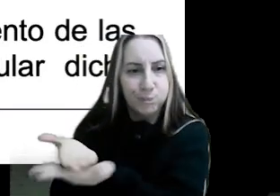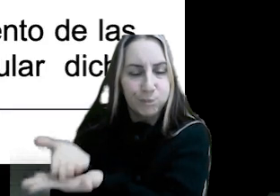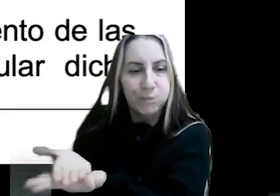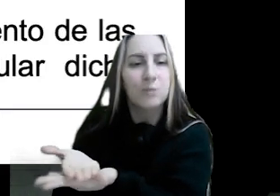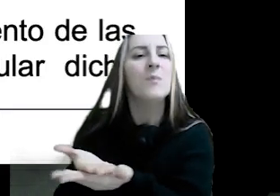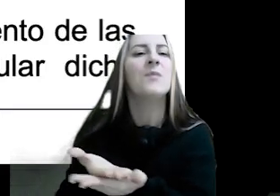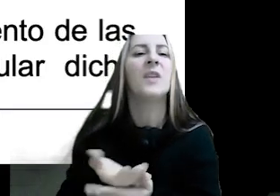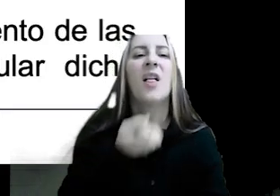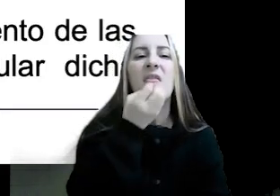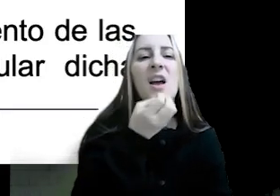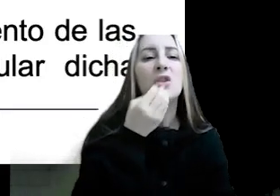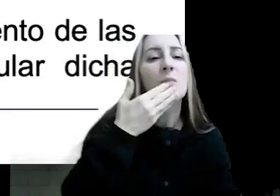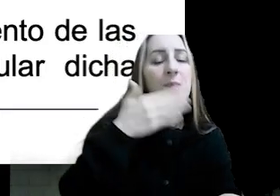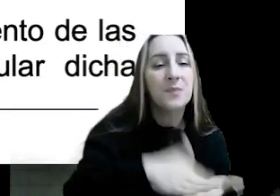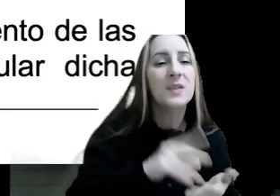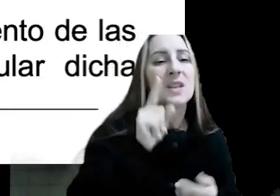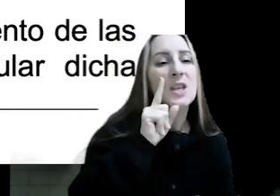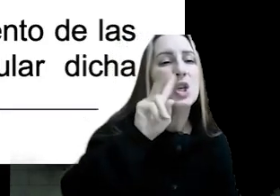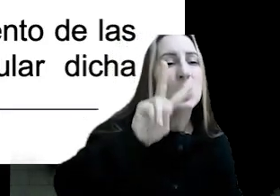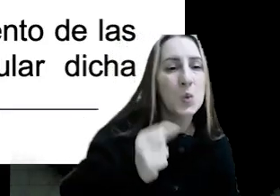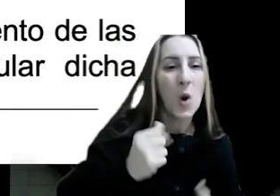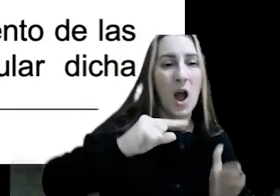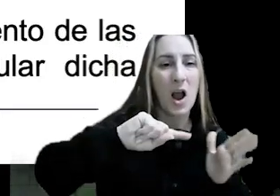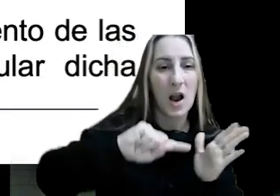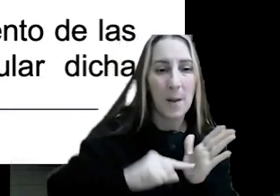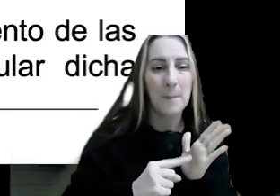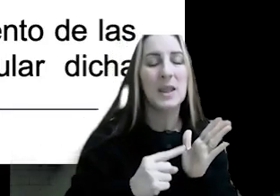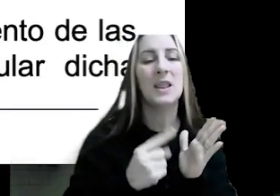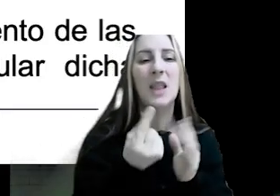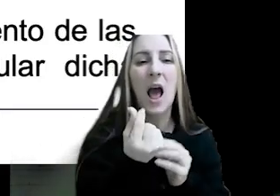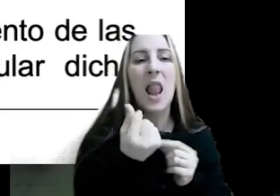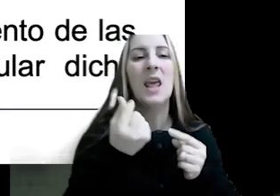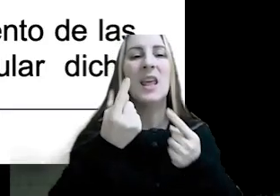declaraciones juradas de IVA, tanto de capital como de intereses o como multas,